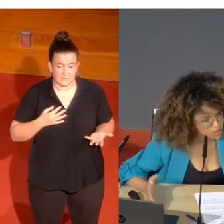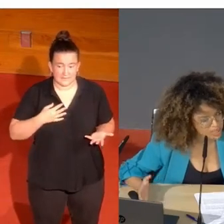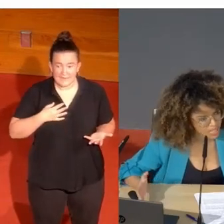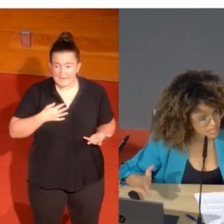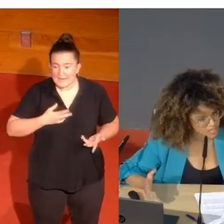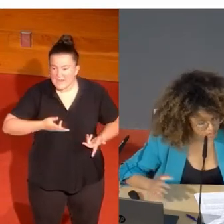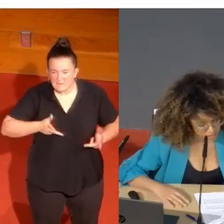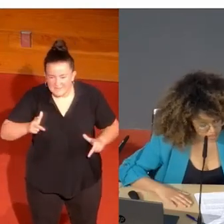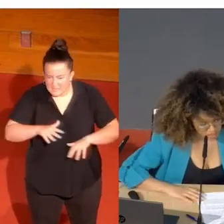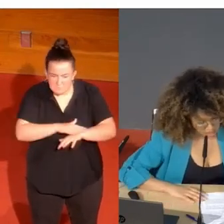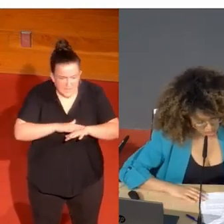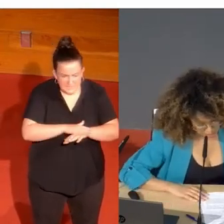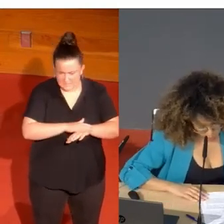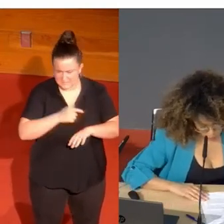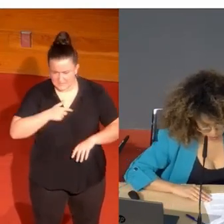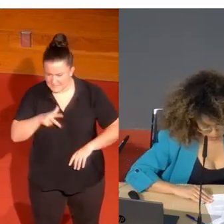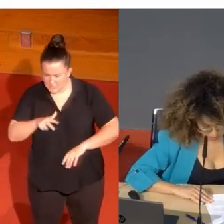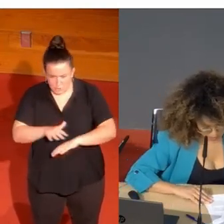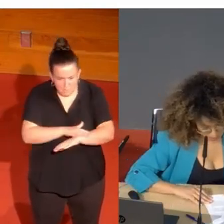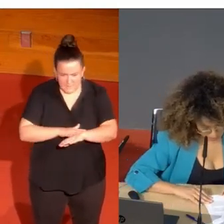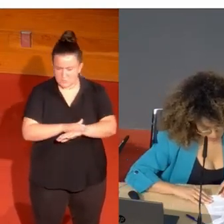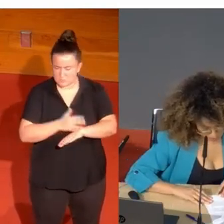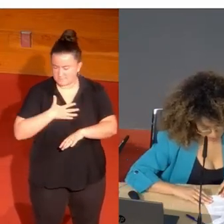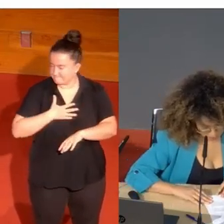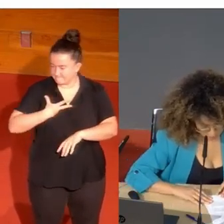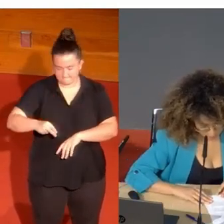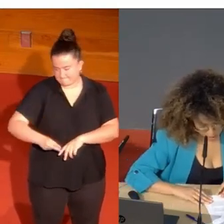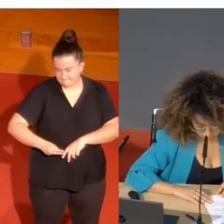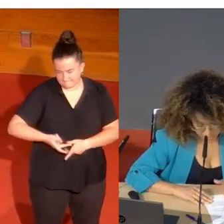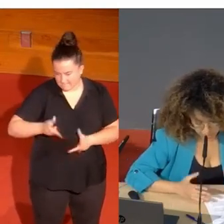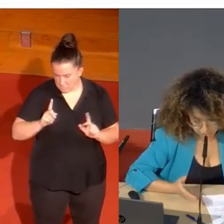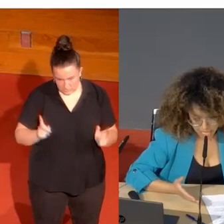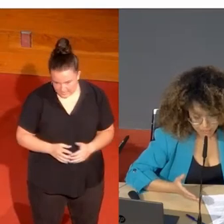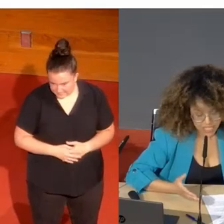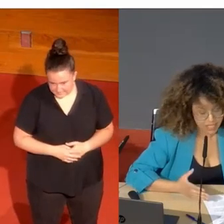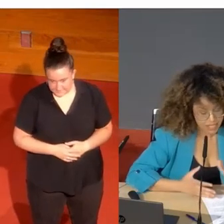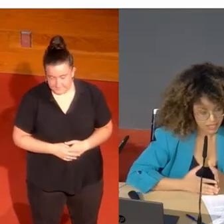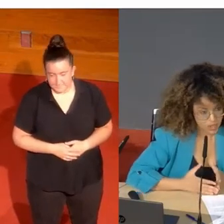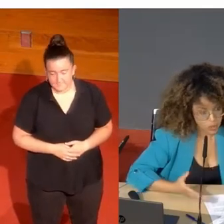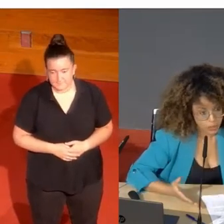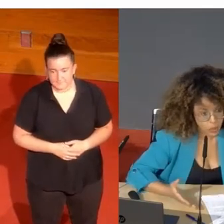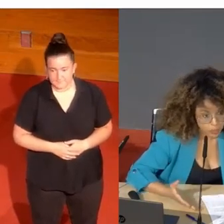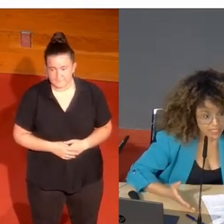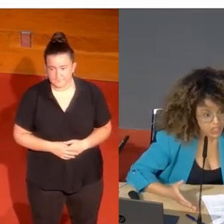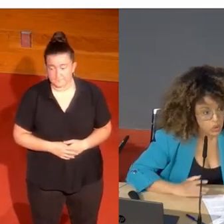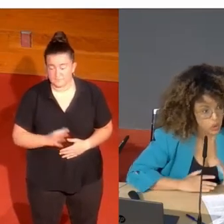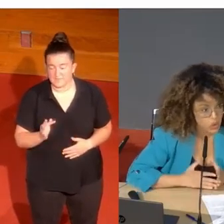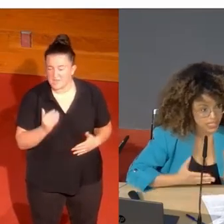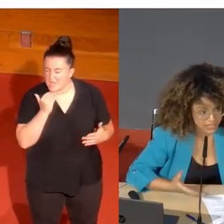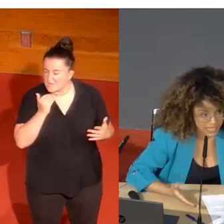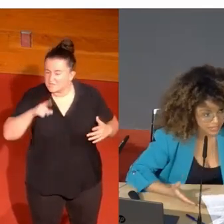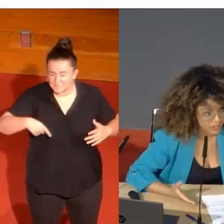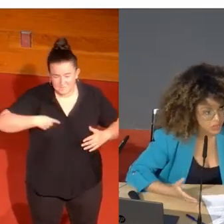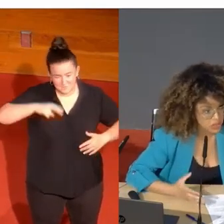derechos fundamentales y Bueno pues eh además y eso es muy preocupante